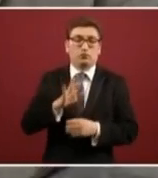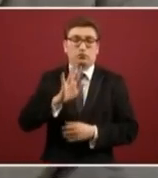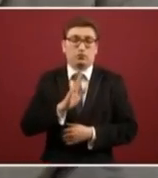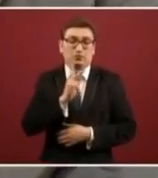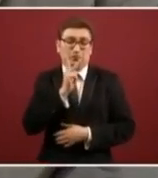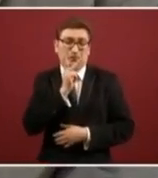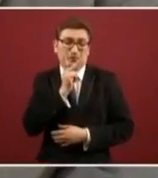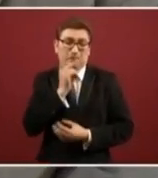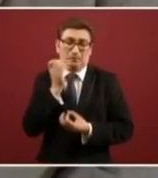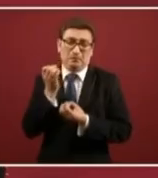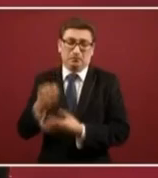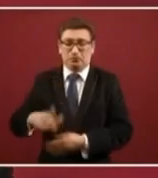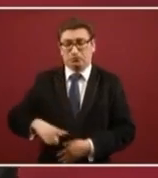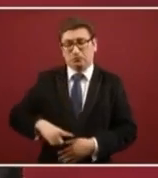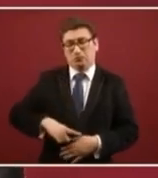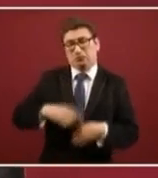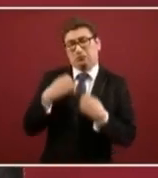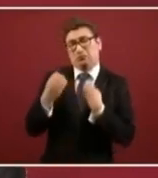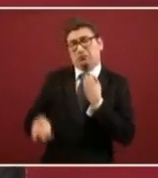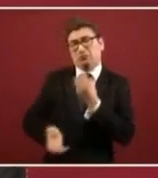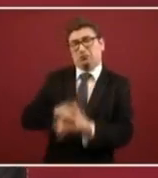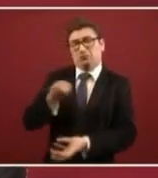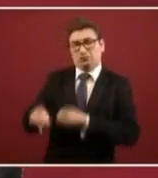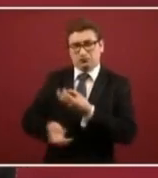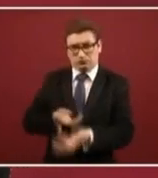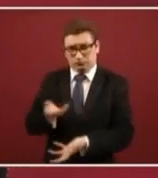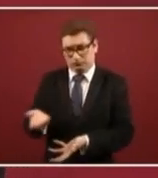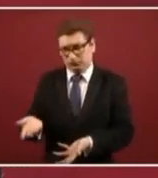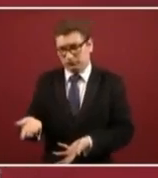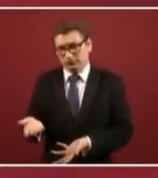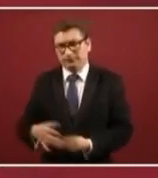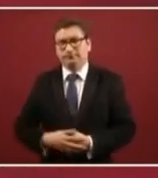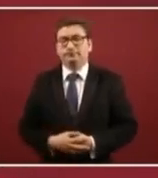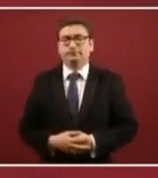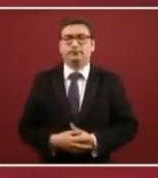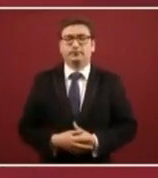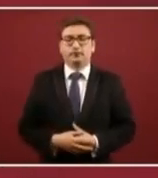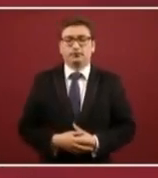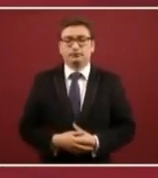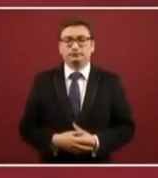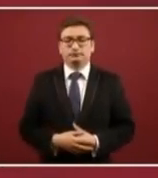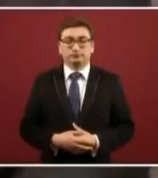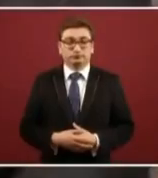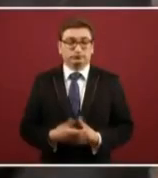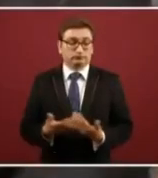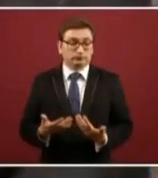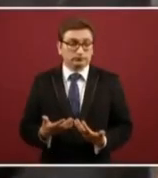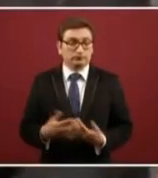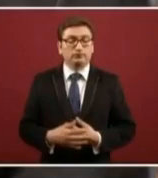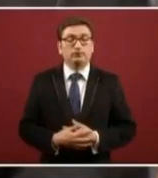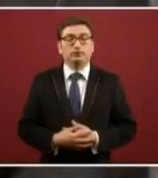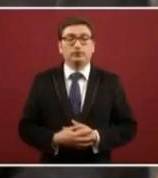paternalista, lo que se dedicaba a apoyar